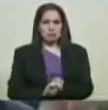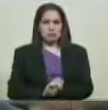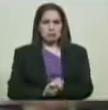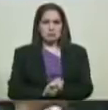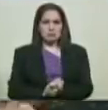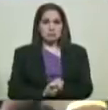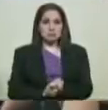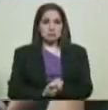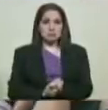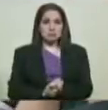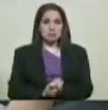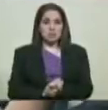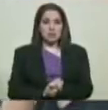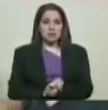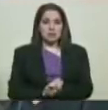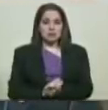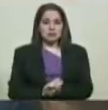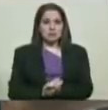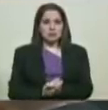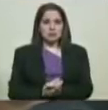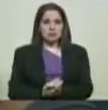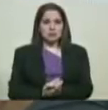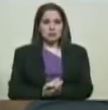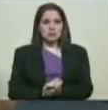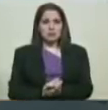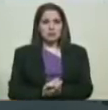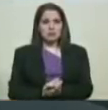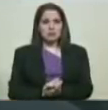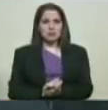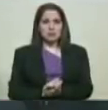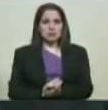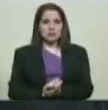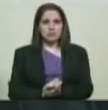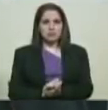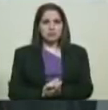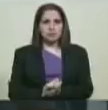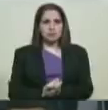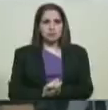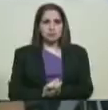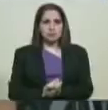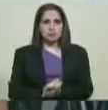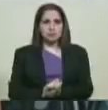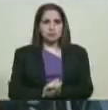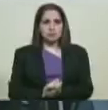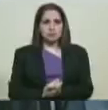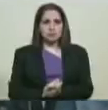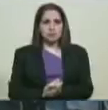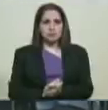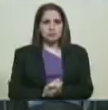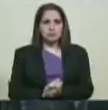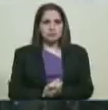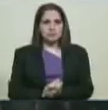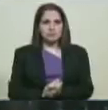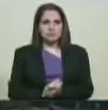Quiero informar que yo recibí una